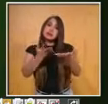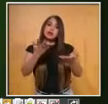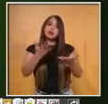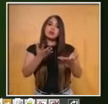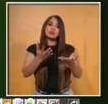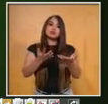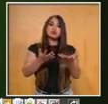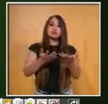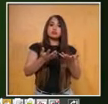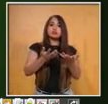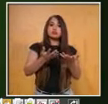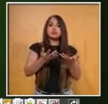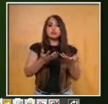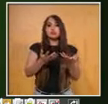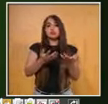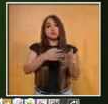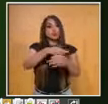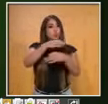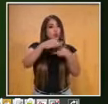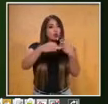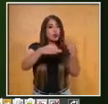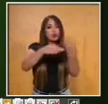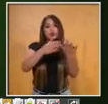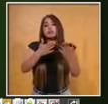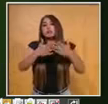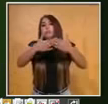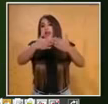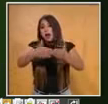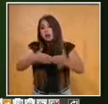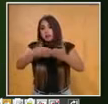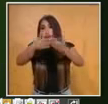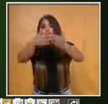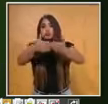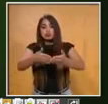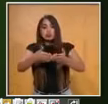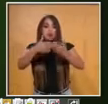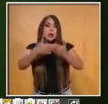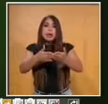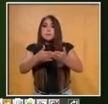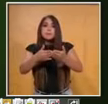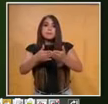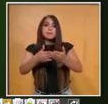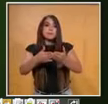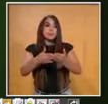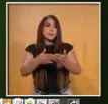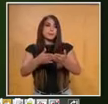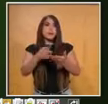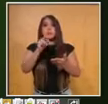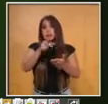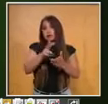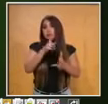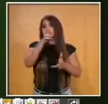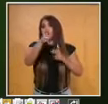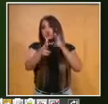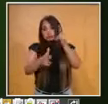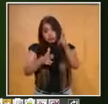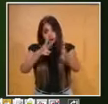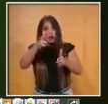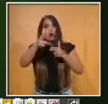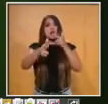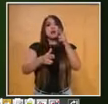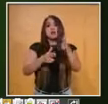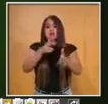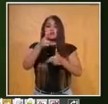los primeros barcos de vapor. En pantalla aparecen algunas imágenes de un tren y de un barco